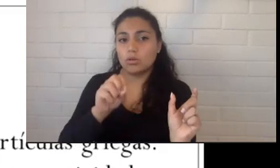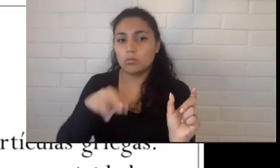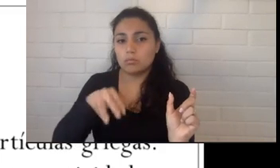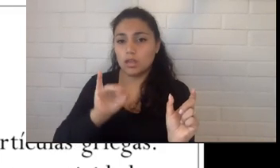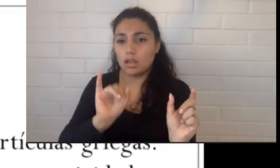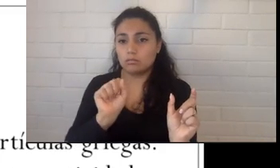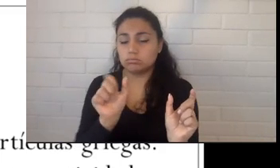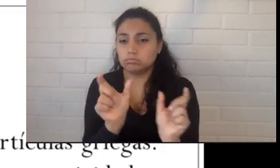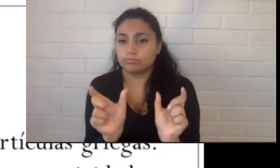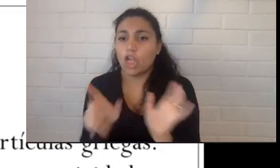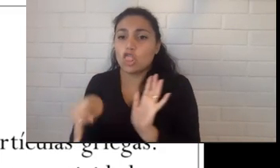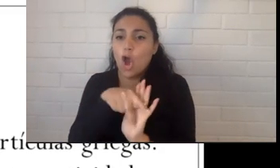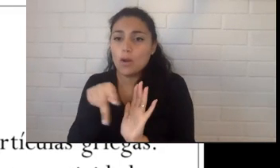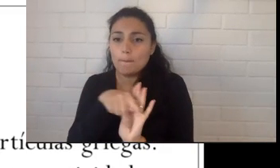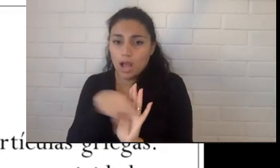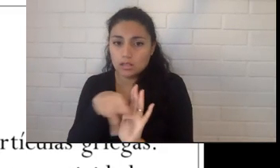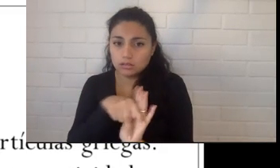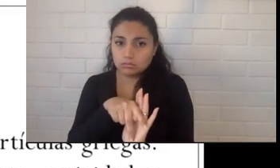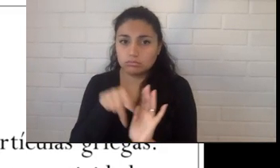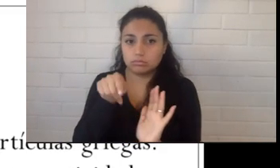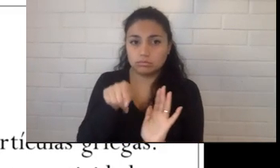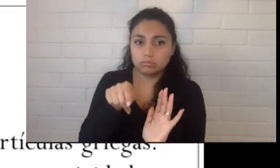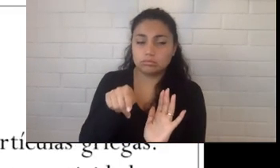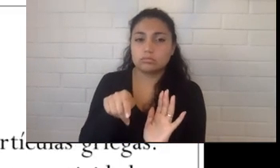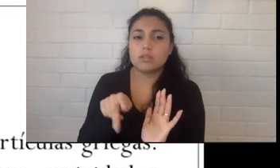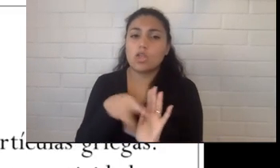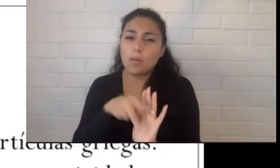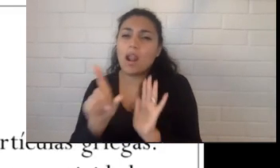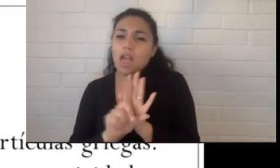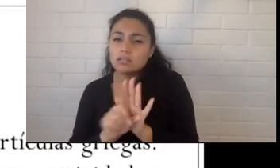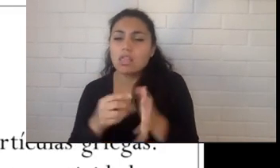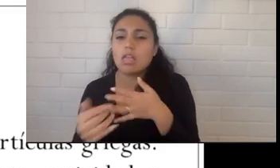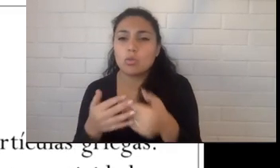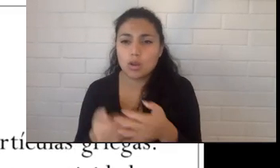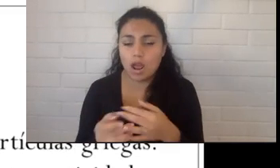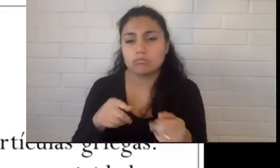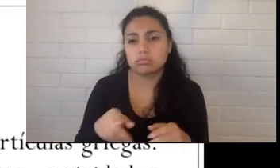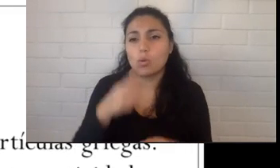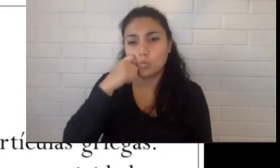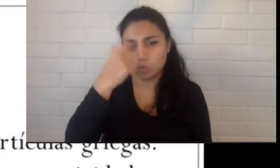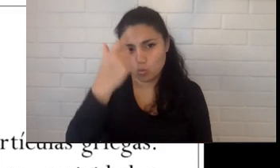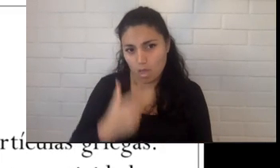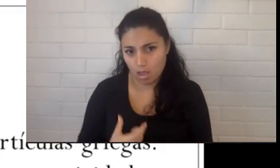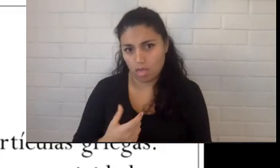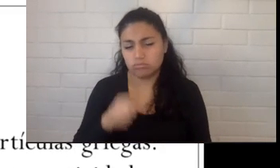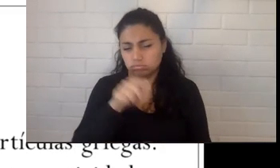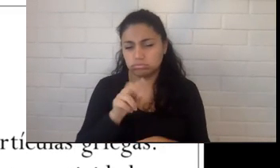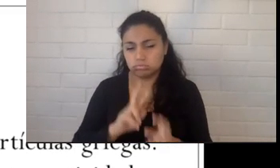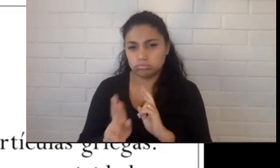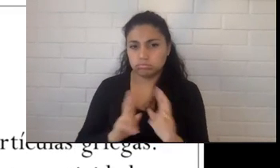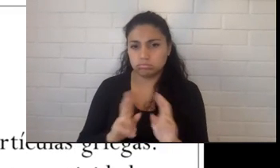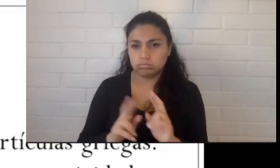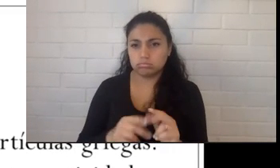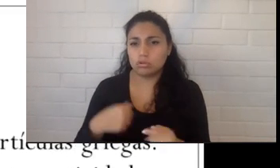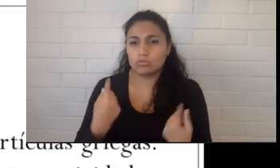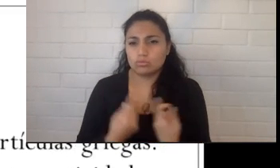laborales, ¿ya? Y una traducción literal sería las normas que regulan la actividad humana, ¿ya? Entonces, por eso tiene bastante relación con